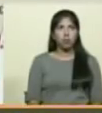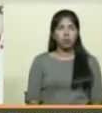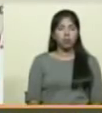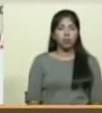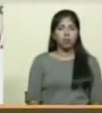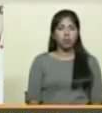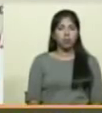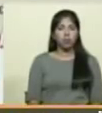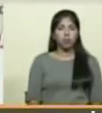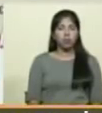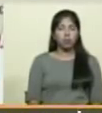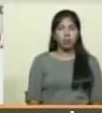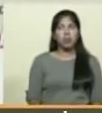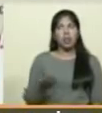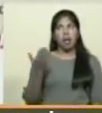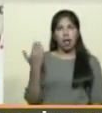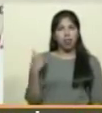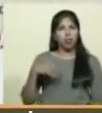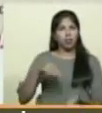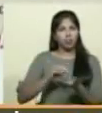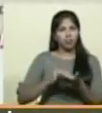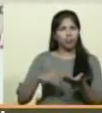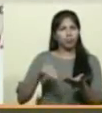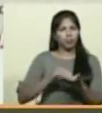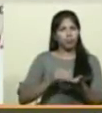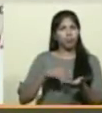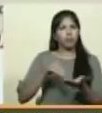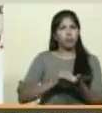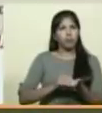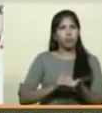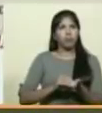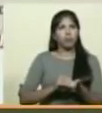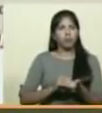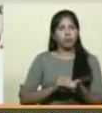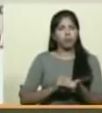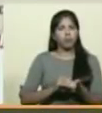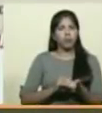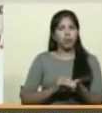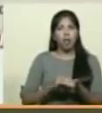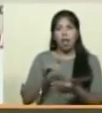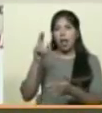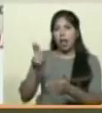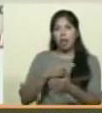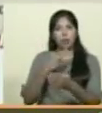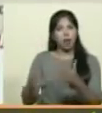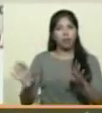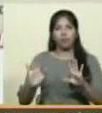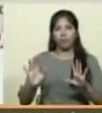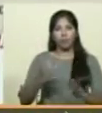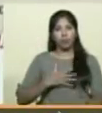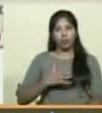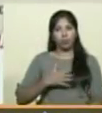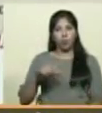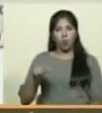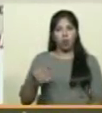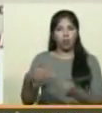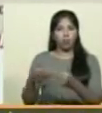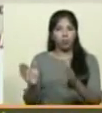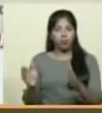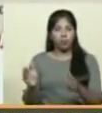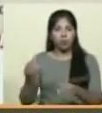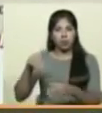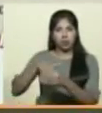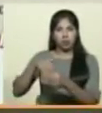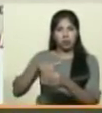anunciamos en reiteradas oportunidades, serían eliminados los centros que fueron atacados o se impidiera su apertura